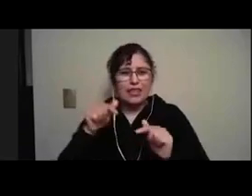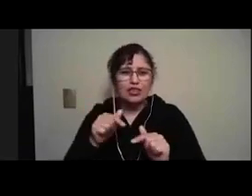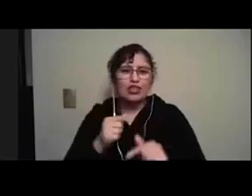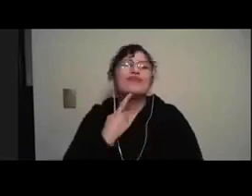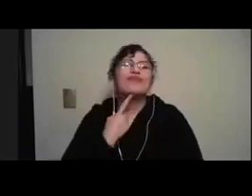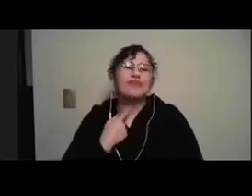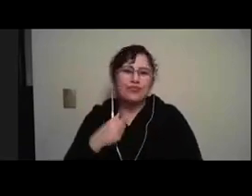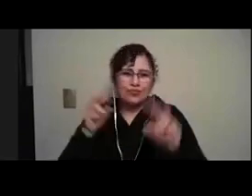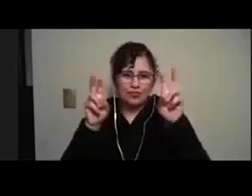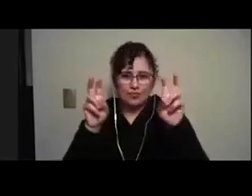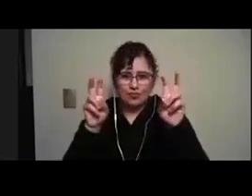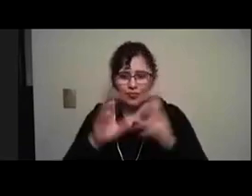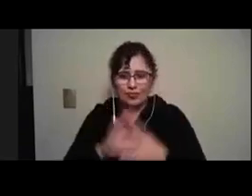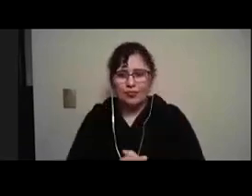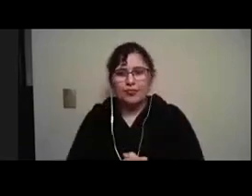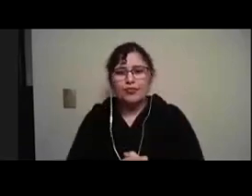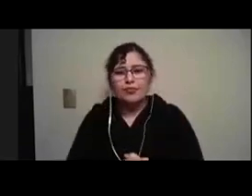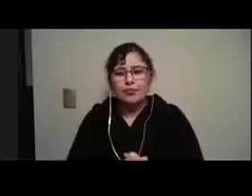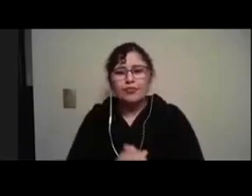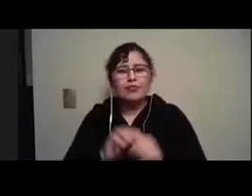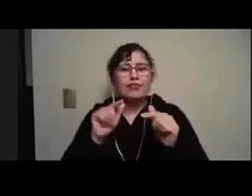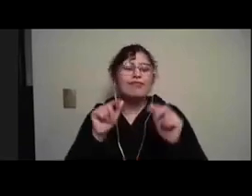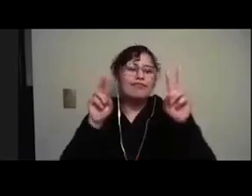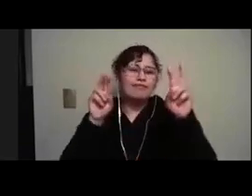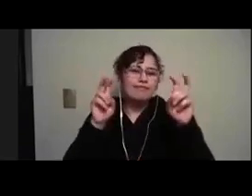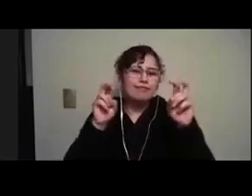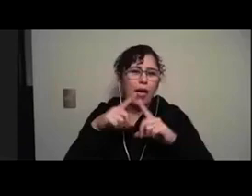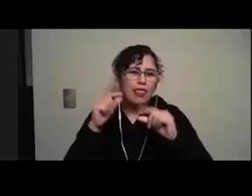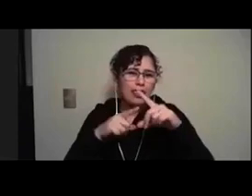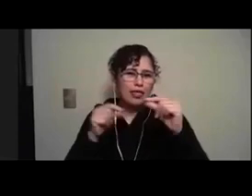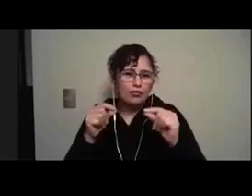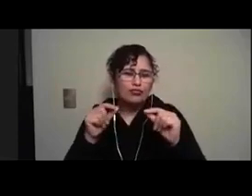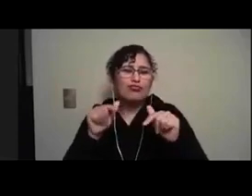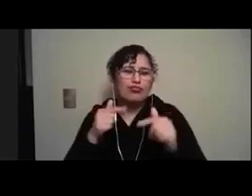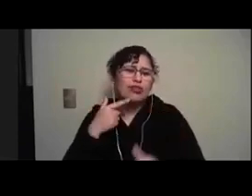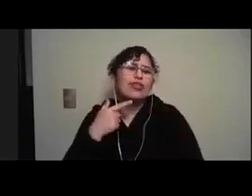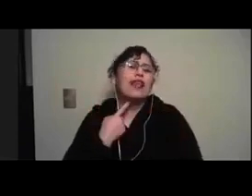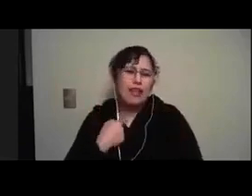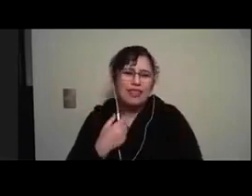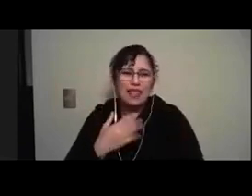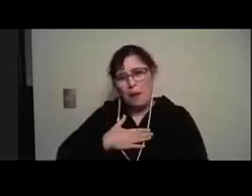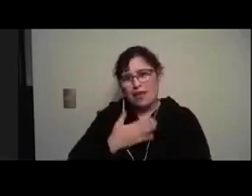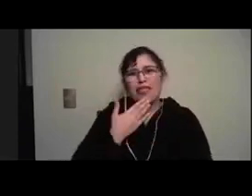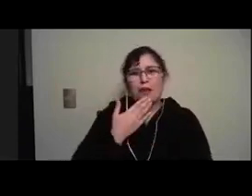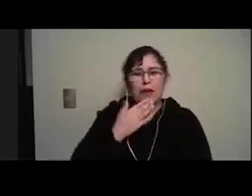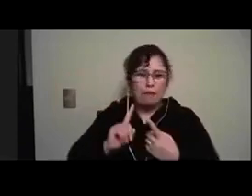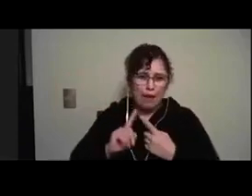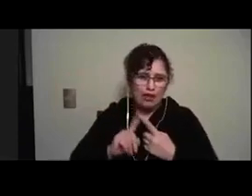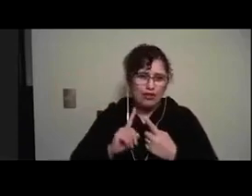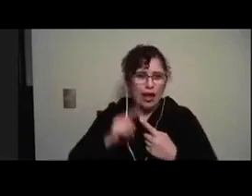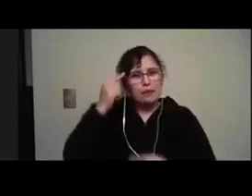interesante dentro de la neurología en general, ya, y interesante para mí además a